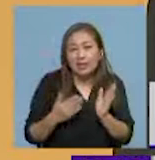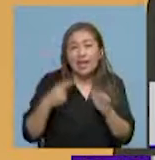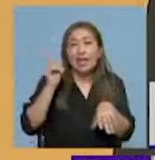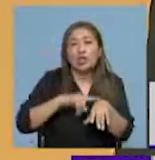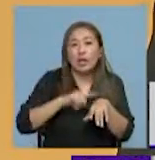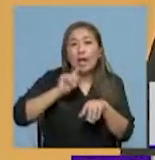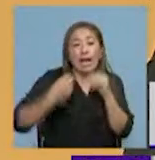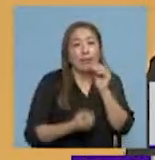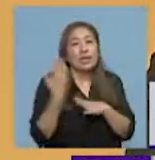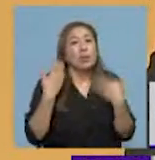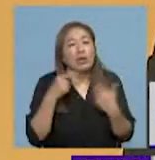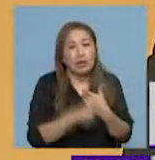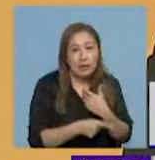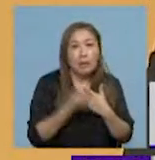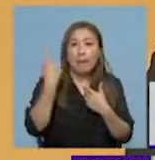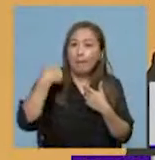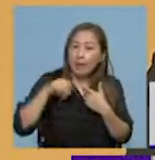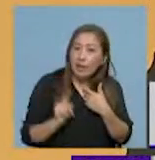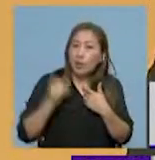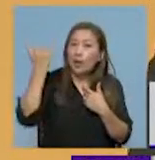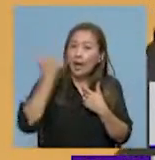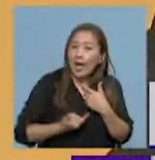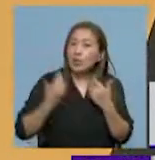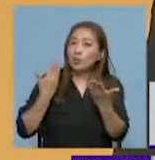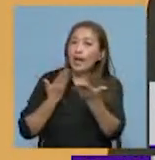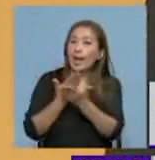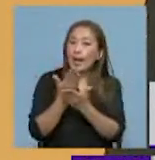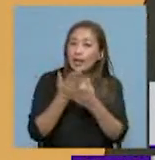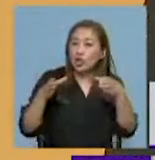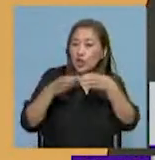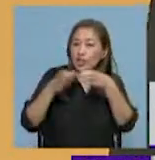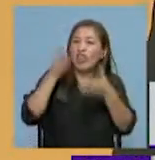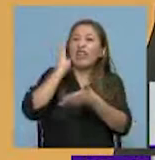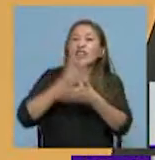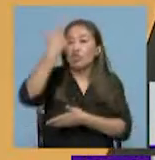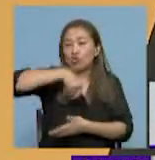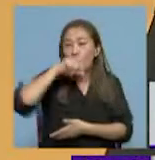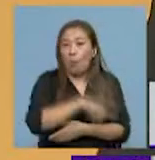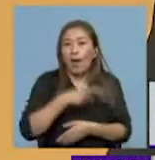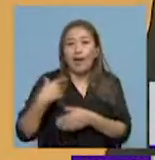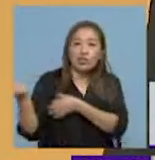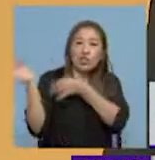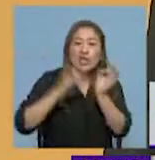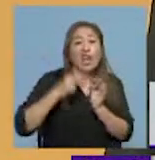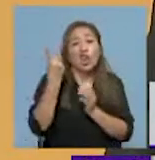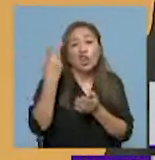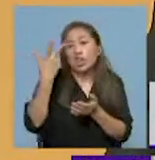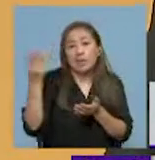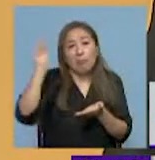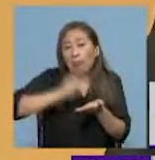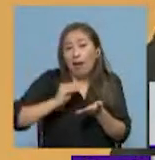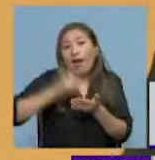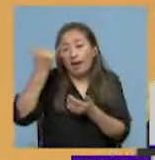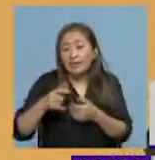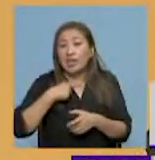programada en hora de la mañana pero bueno hay un habeas corpus de las organizaciones derechos humanos seguramente llegarán dos o tres mapas que acatan lo que